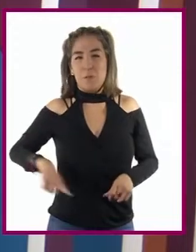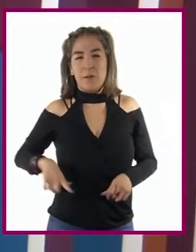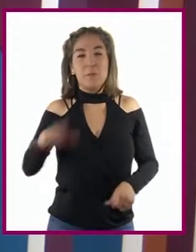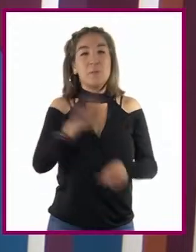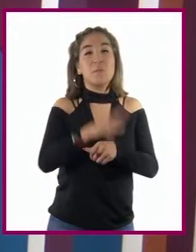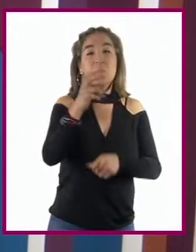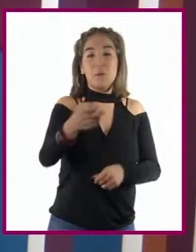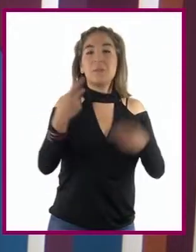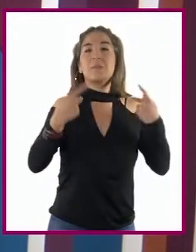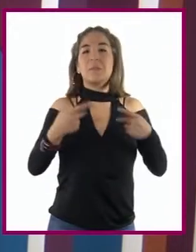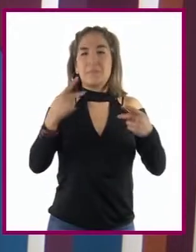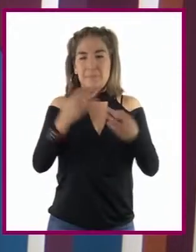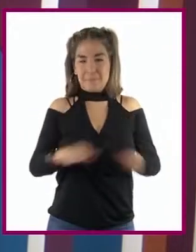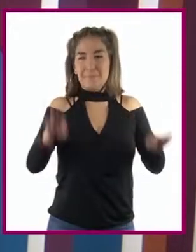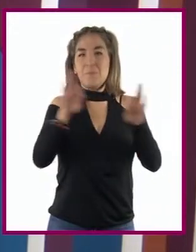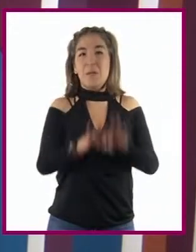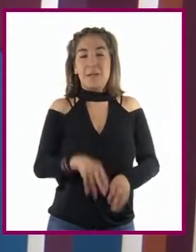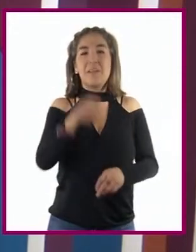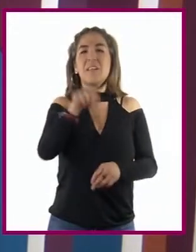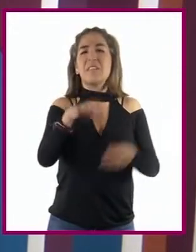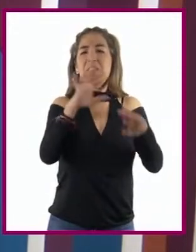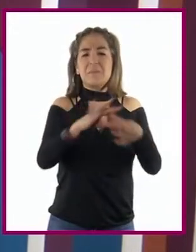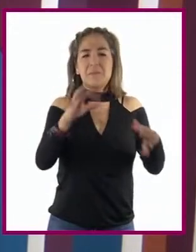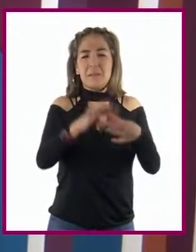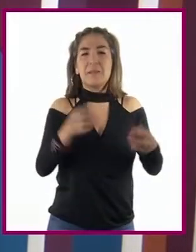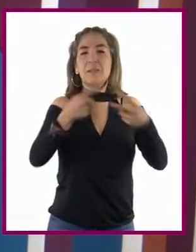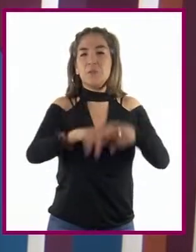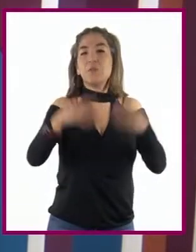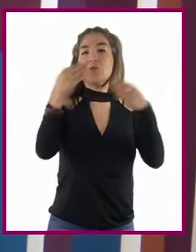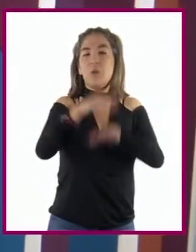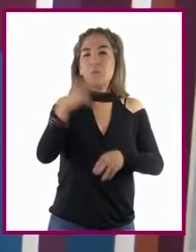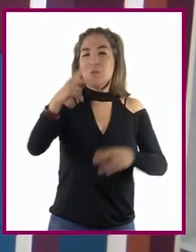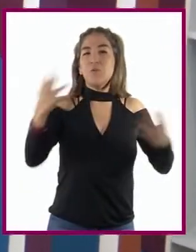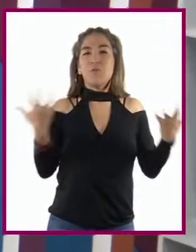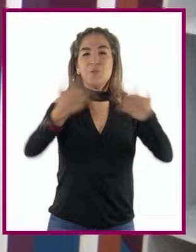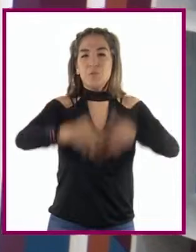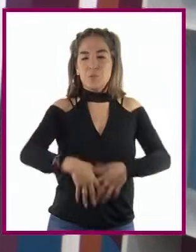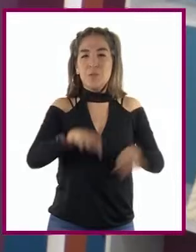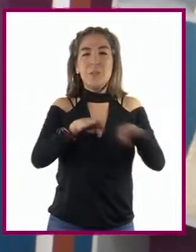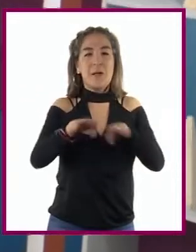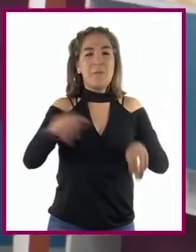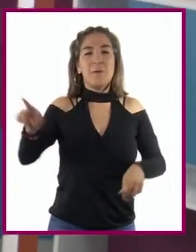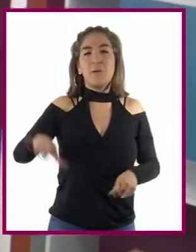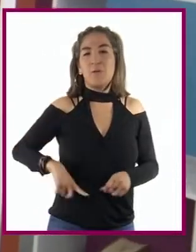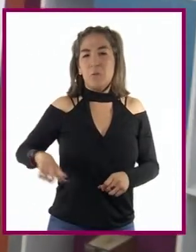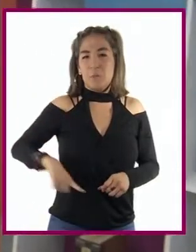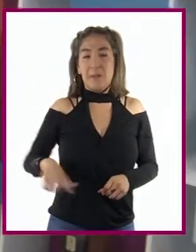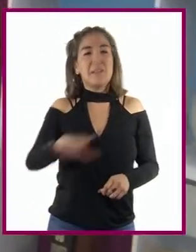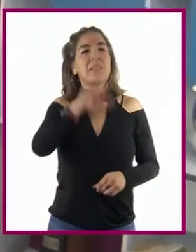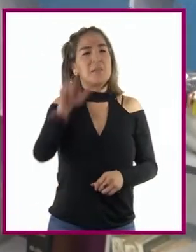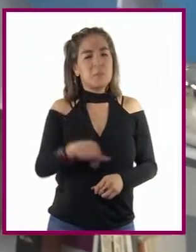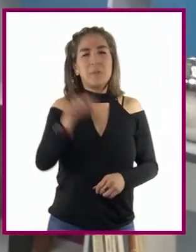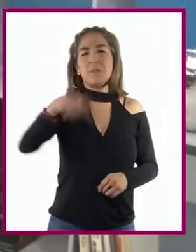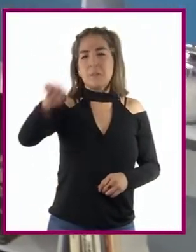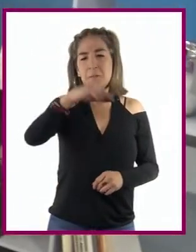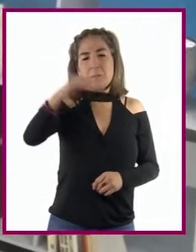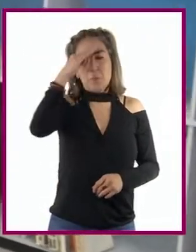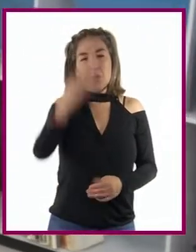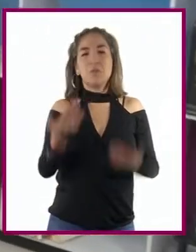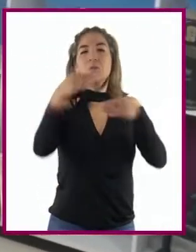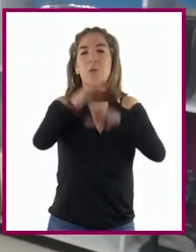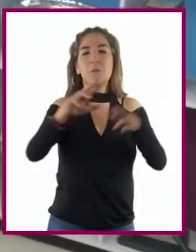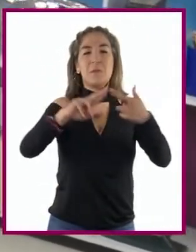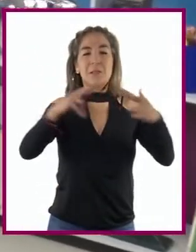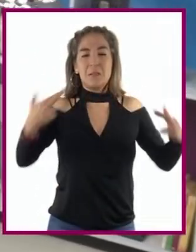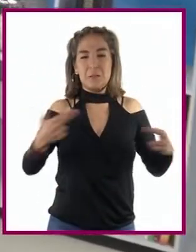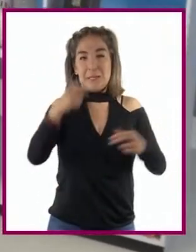es importante que podamos iniciar reflexionando sobre el funcionamiento del gobierno. Después, podremos reflexionar sobre la